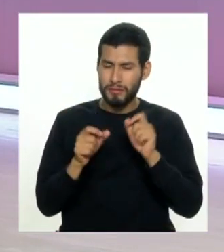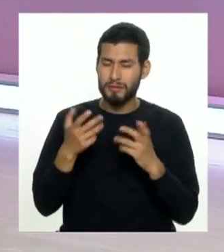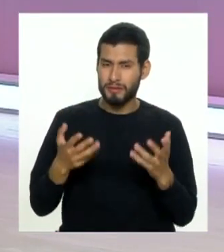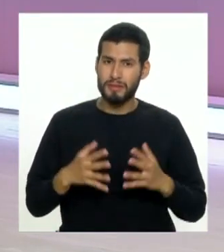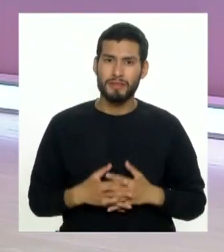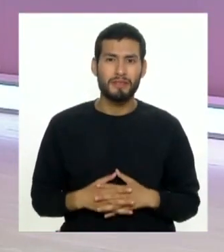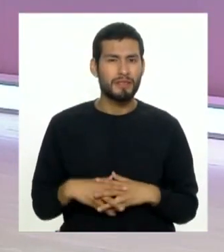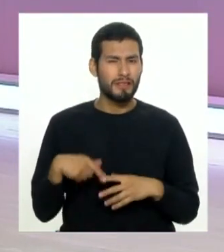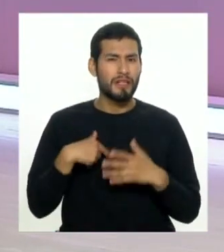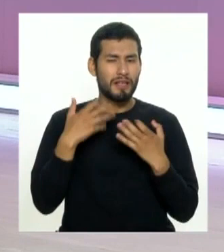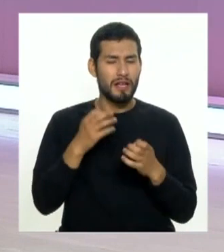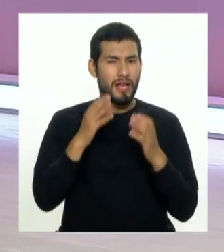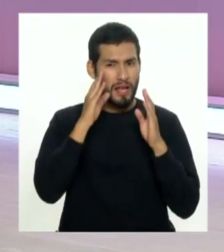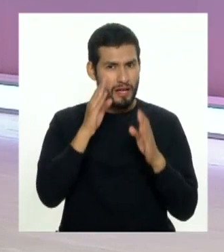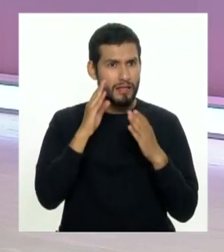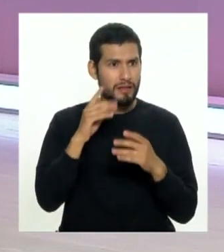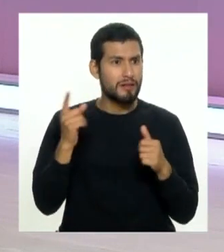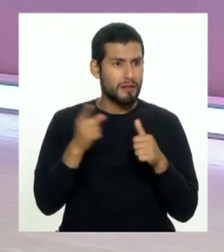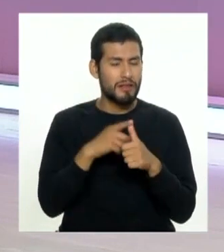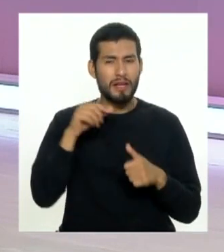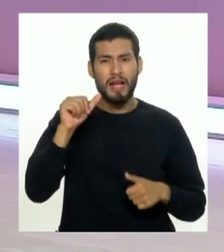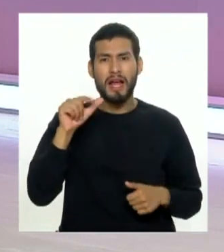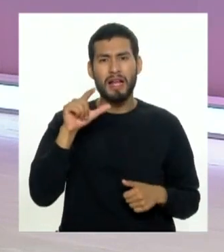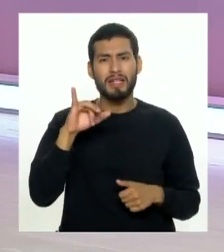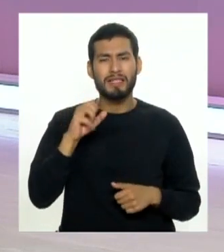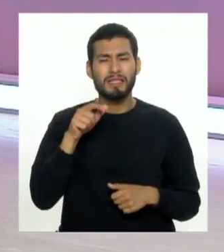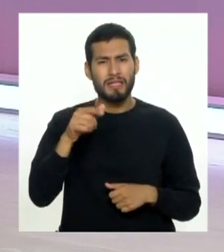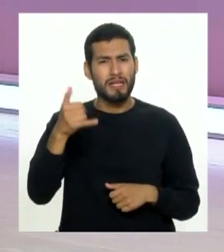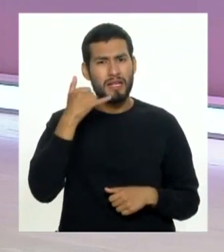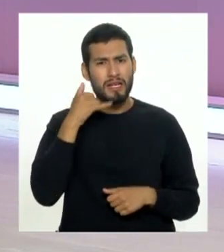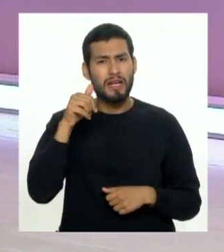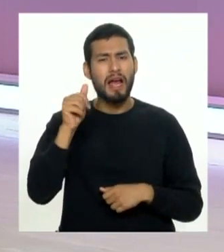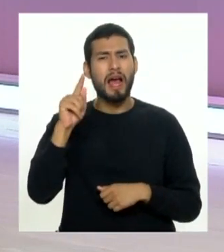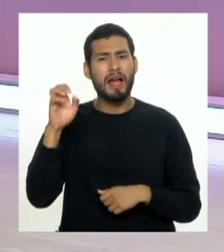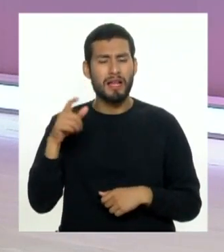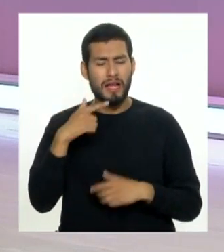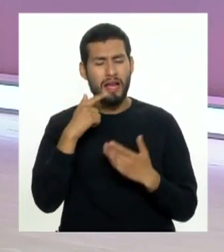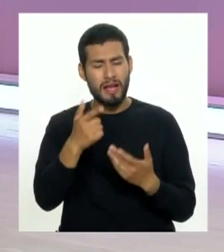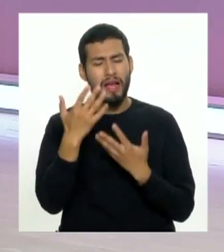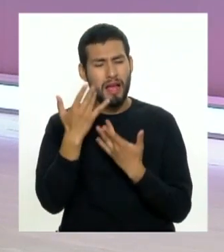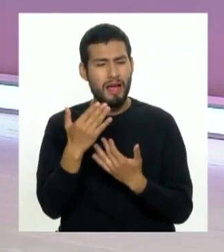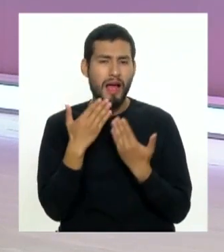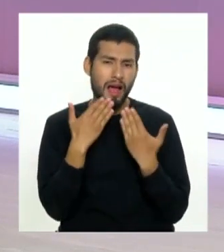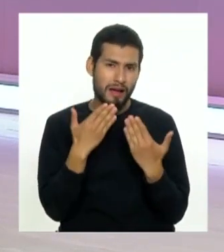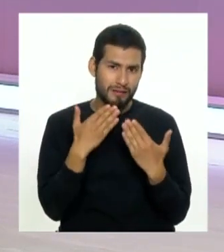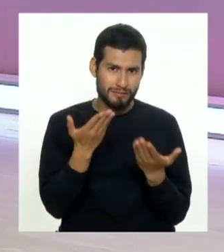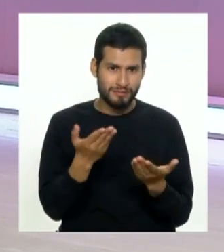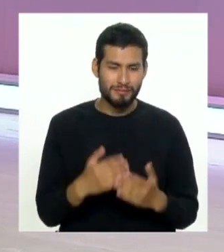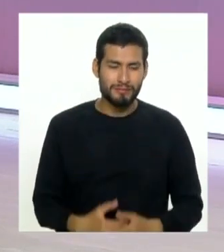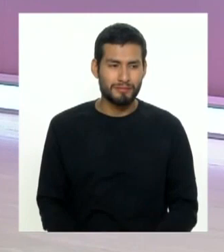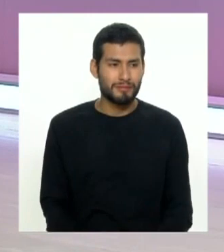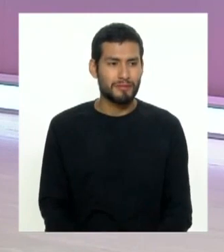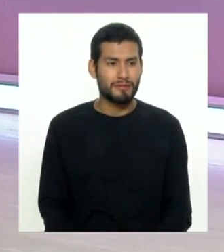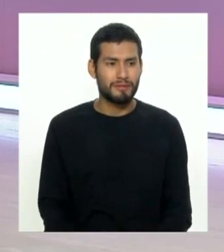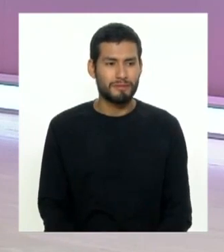y queremos atender primero a Elizabeth, que nos está llamando de Ati, y le agradecemos por esperar en línea. Adelante, Elizabeth.